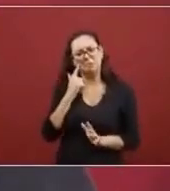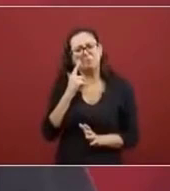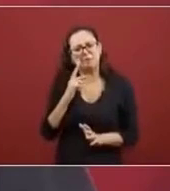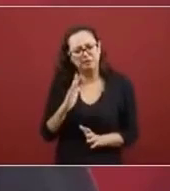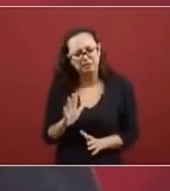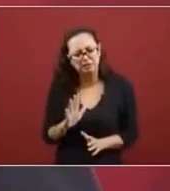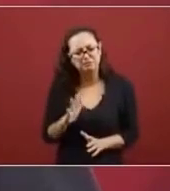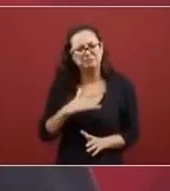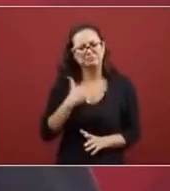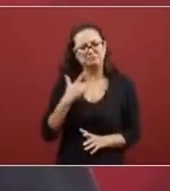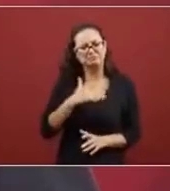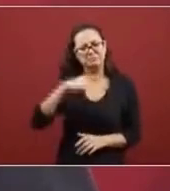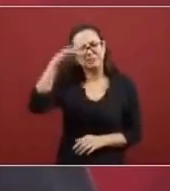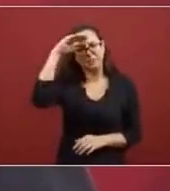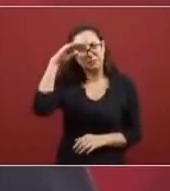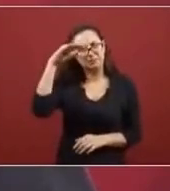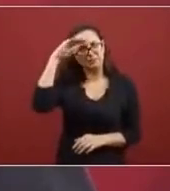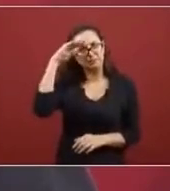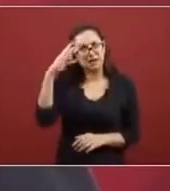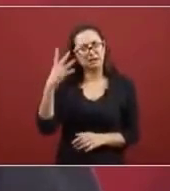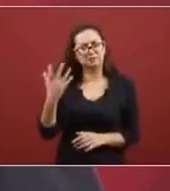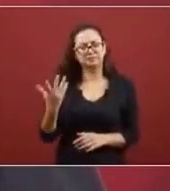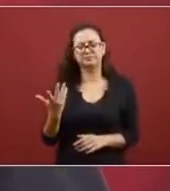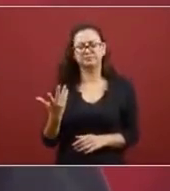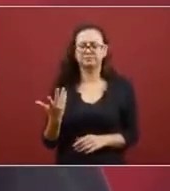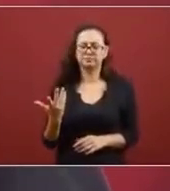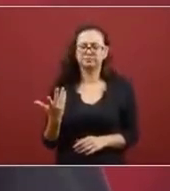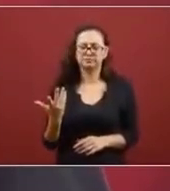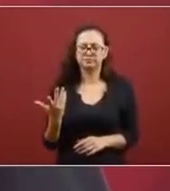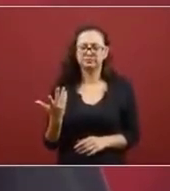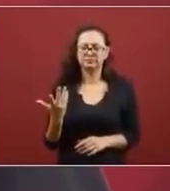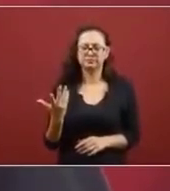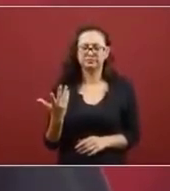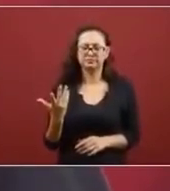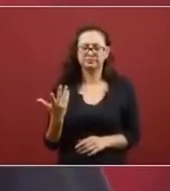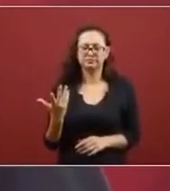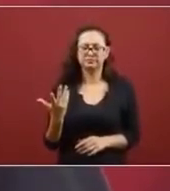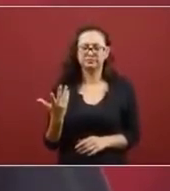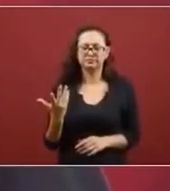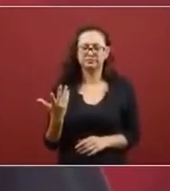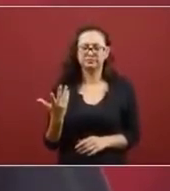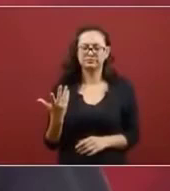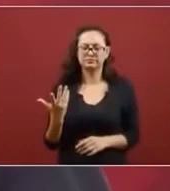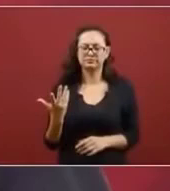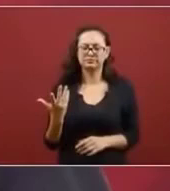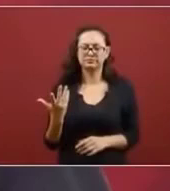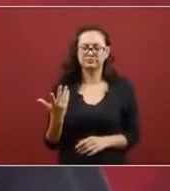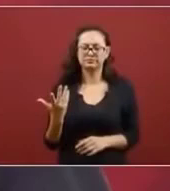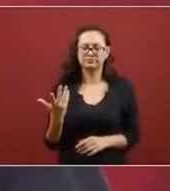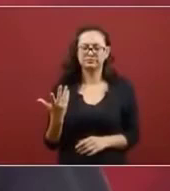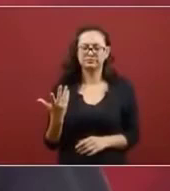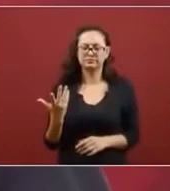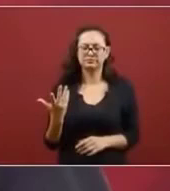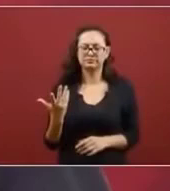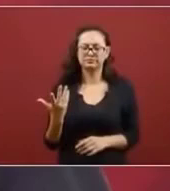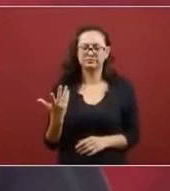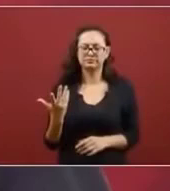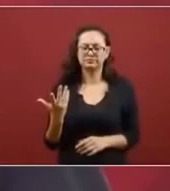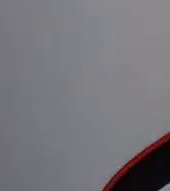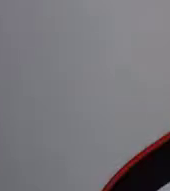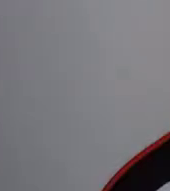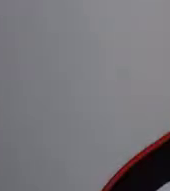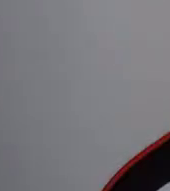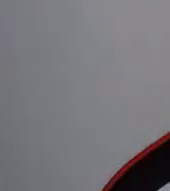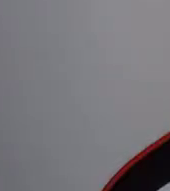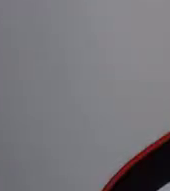es que no se va a aplicar ok hay que analizar esto